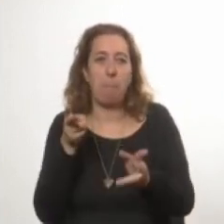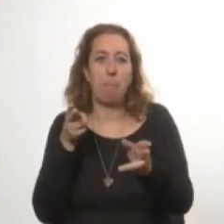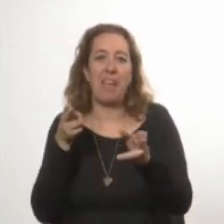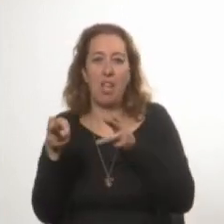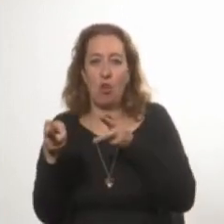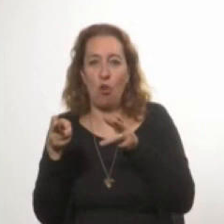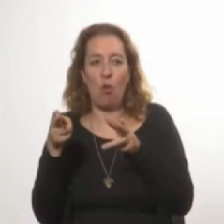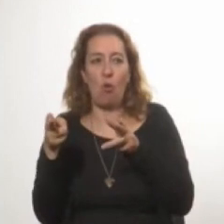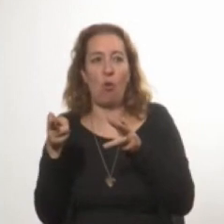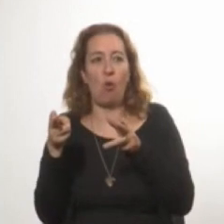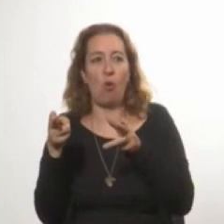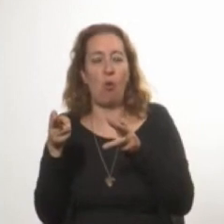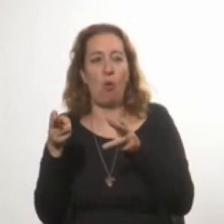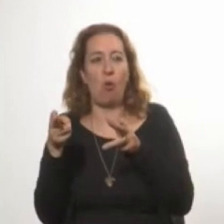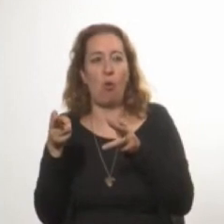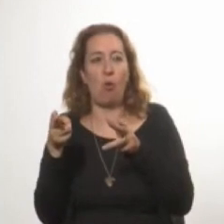periodo de